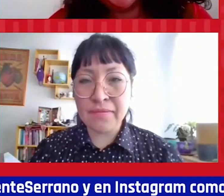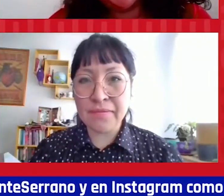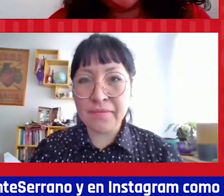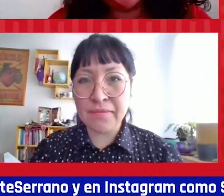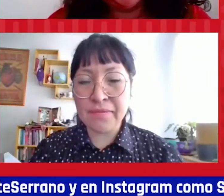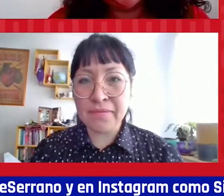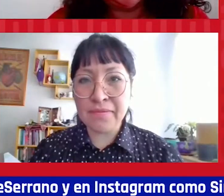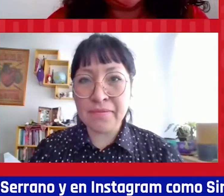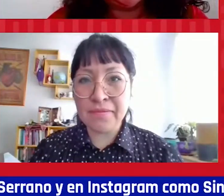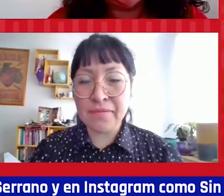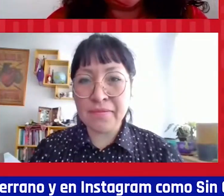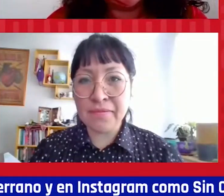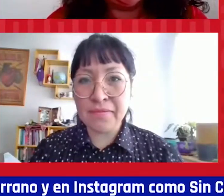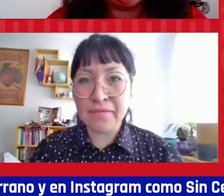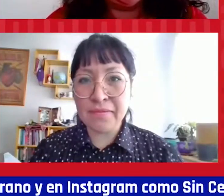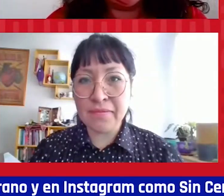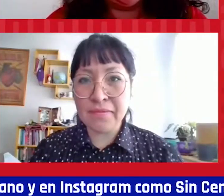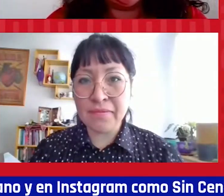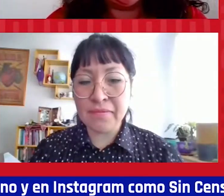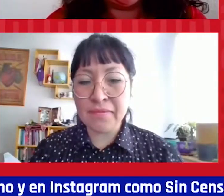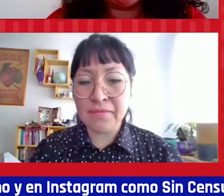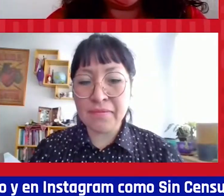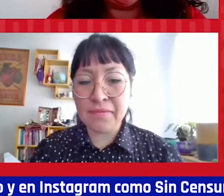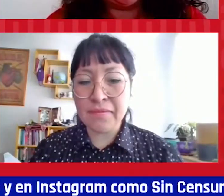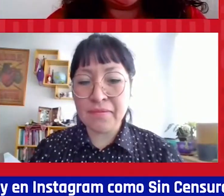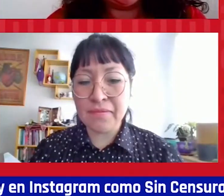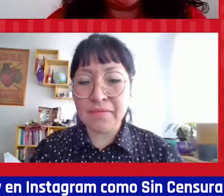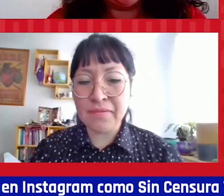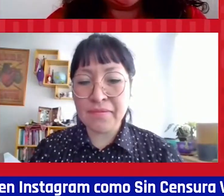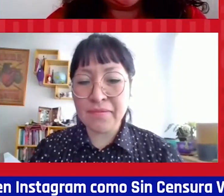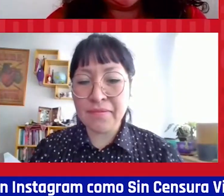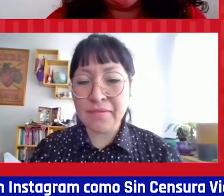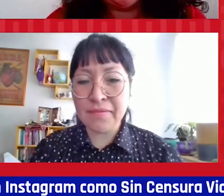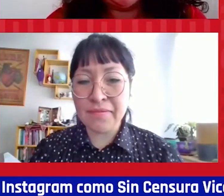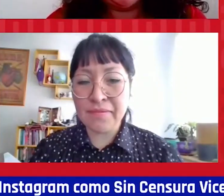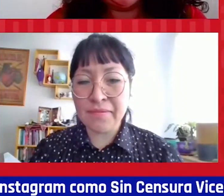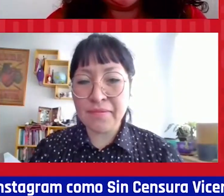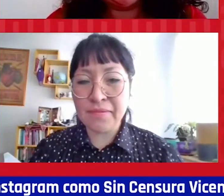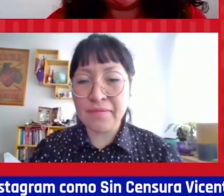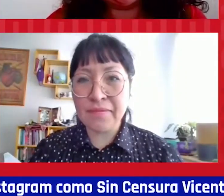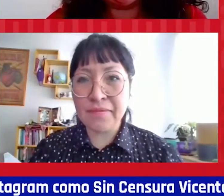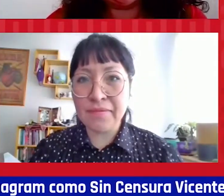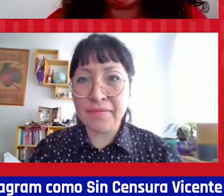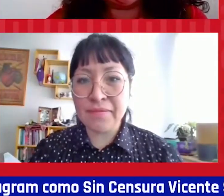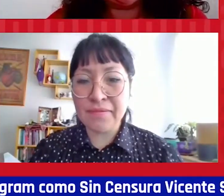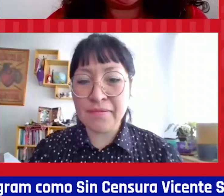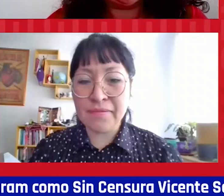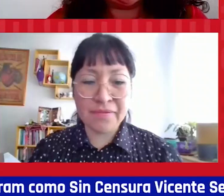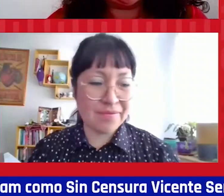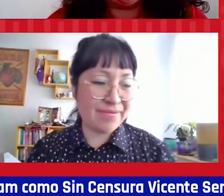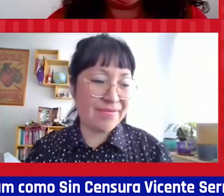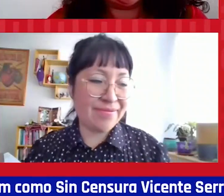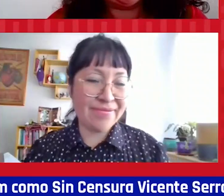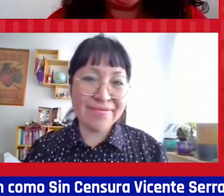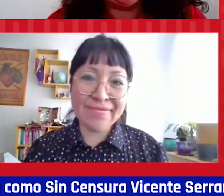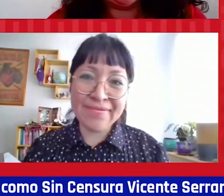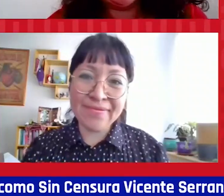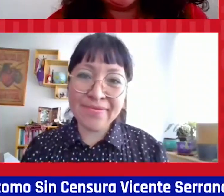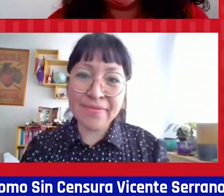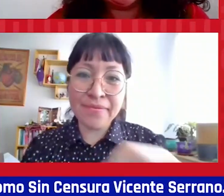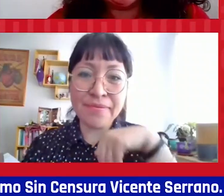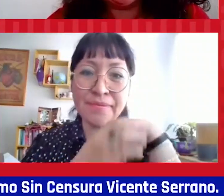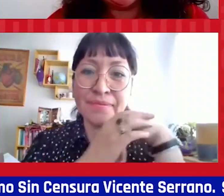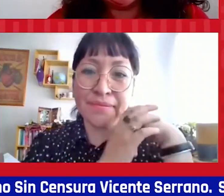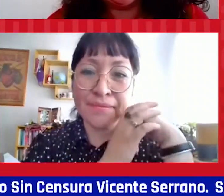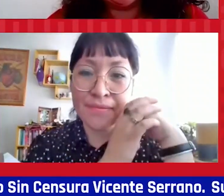Alina, como periodista, como comunicadora, como miembro del gremio en